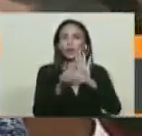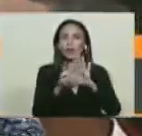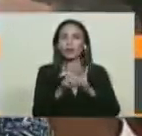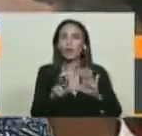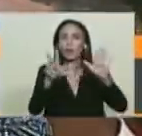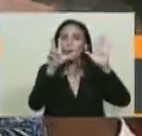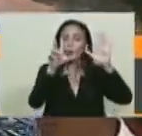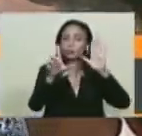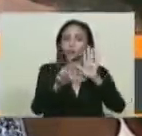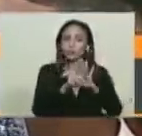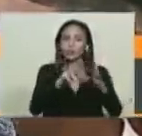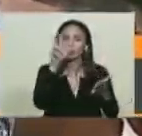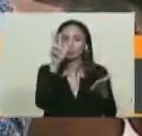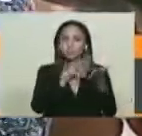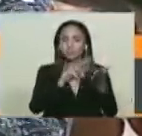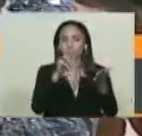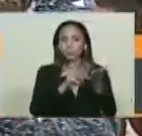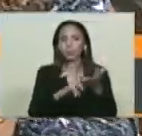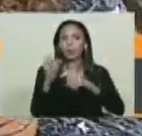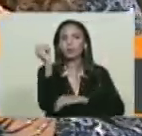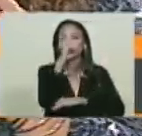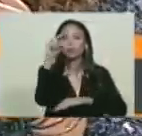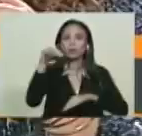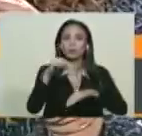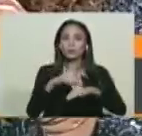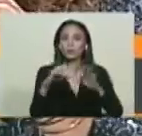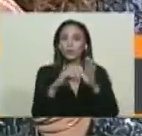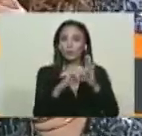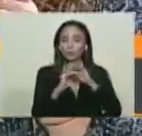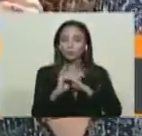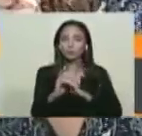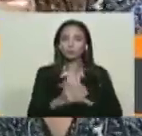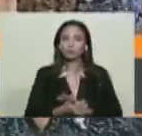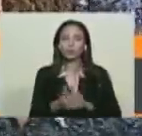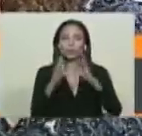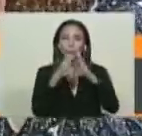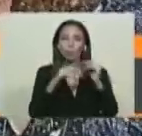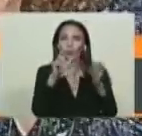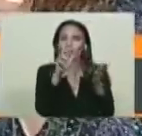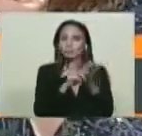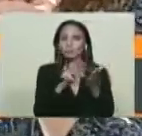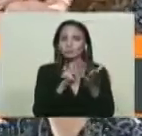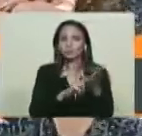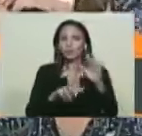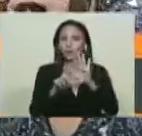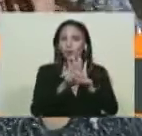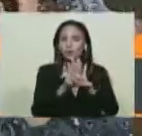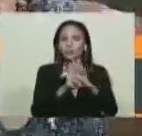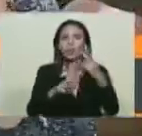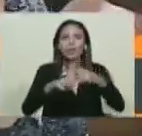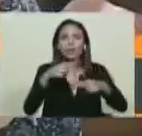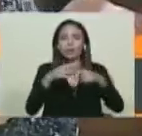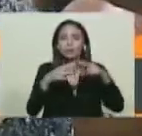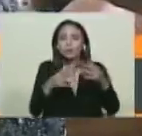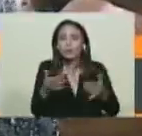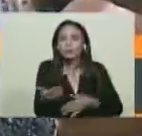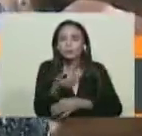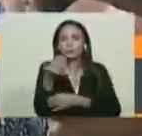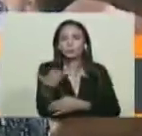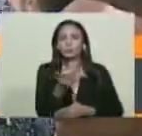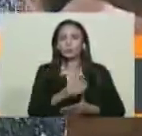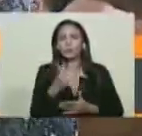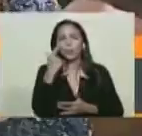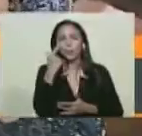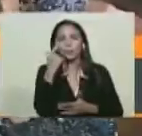han aprobado en la Asamblea Nacional Constituyente, son herramientas formidables. Fíjense,